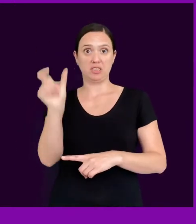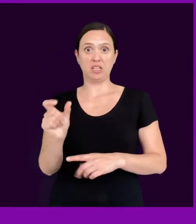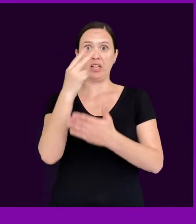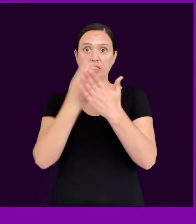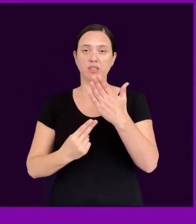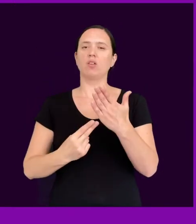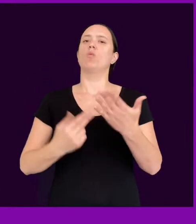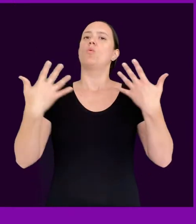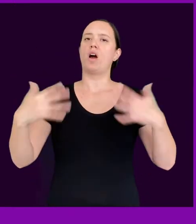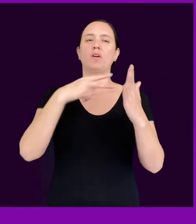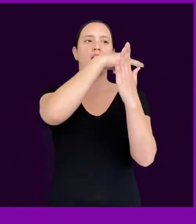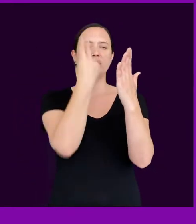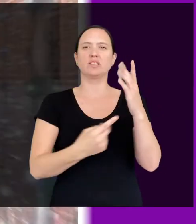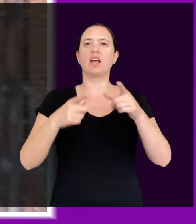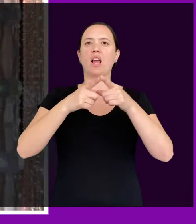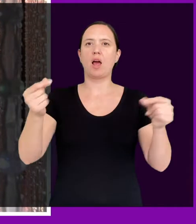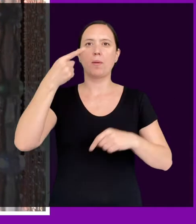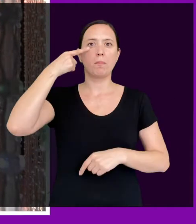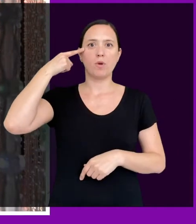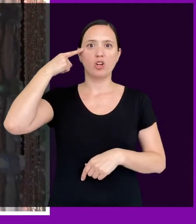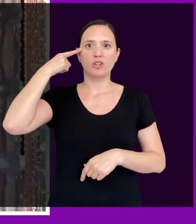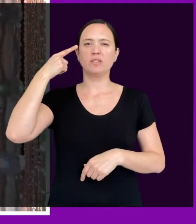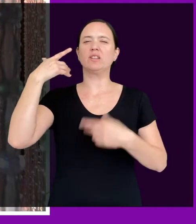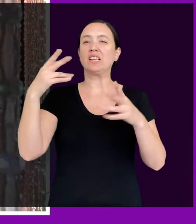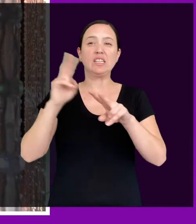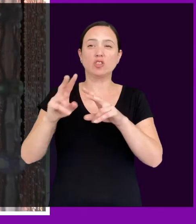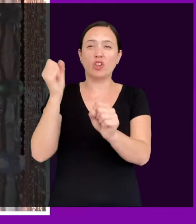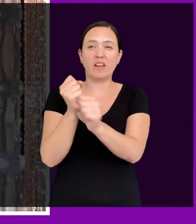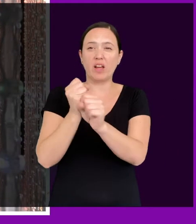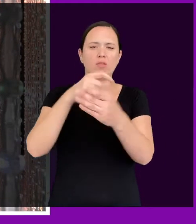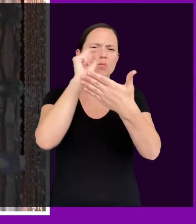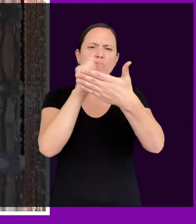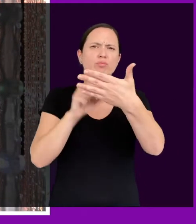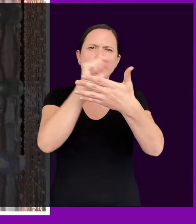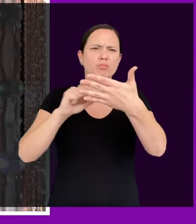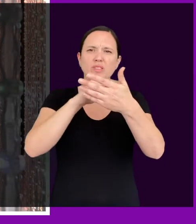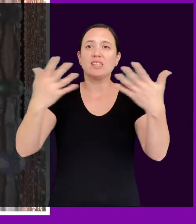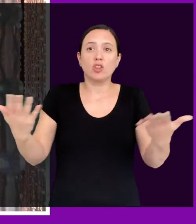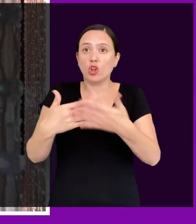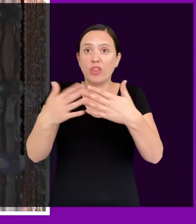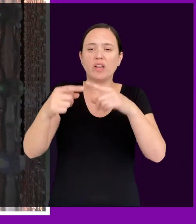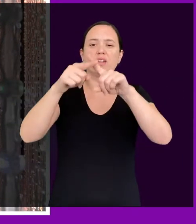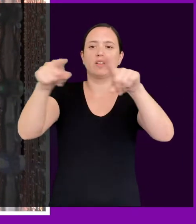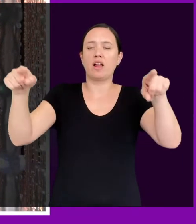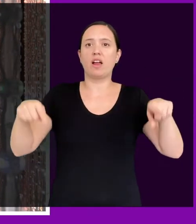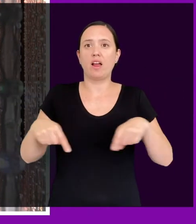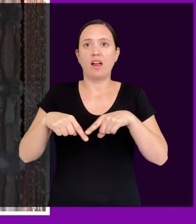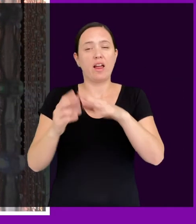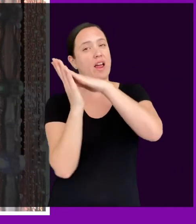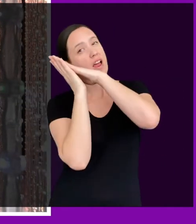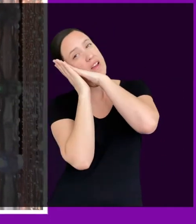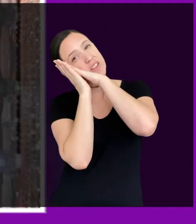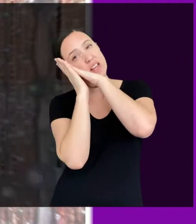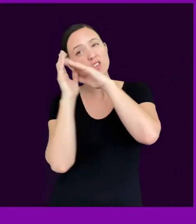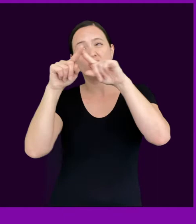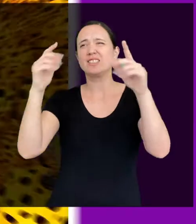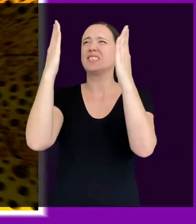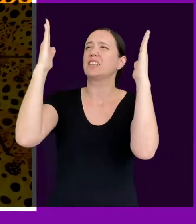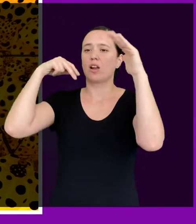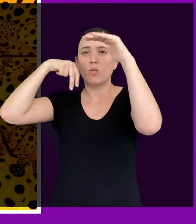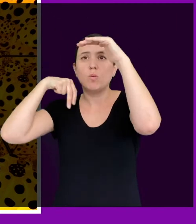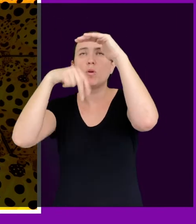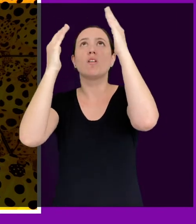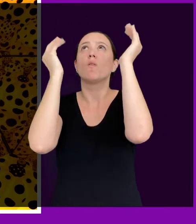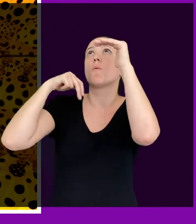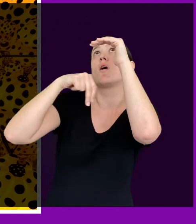artista japonesa destaca por su variado uso de técnicas en sus obras. Te mostramos imágenes de Infinity Marriott